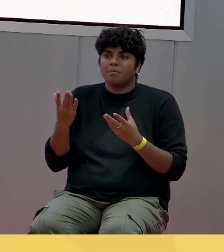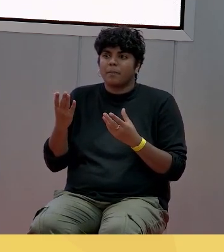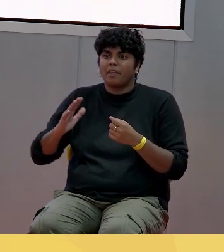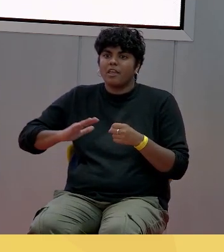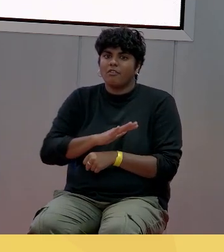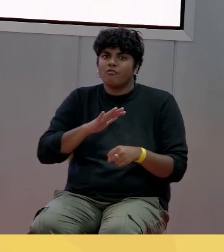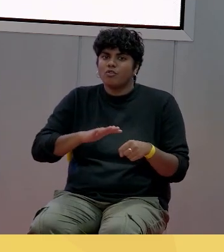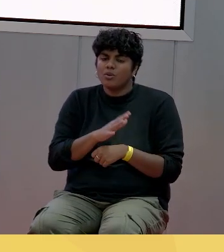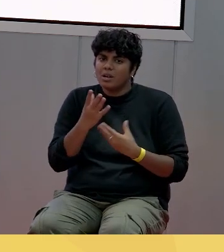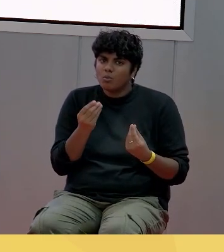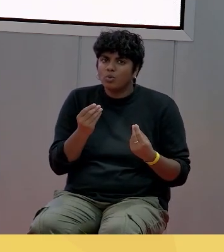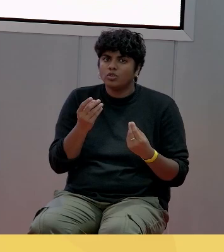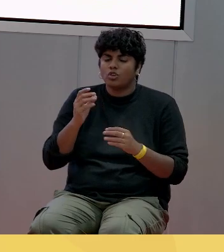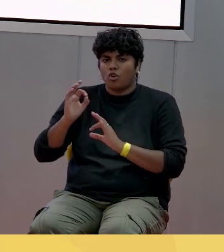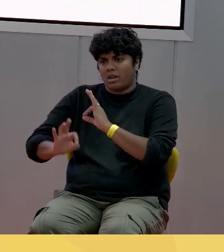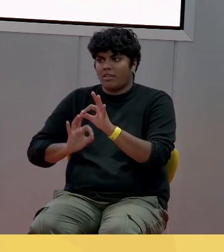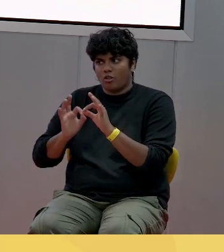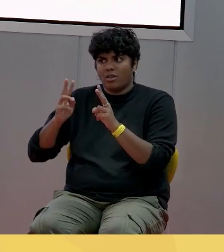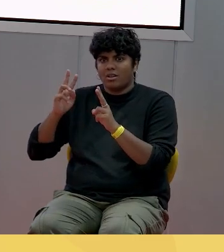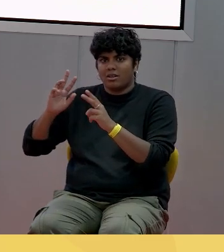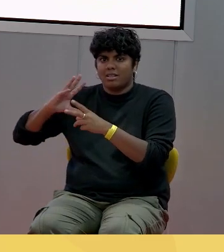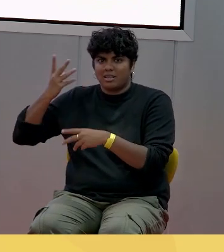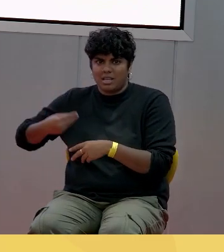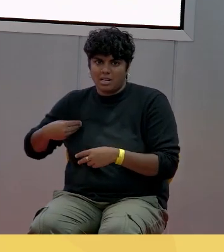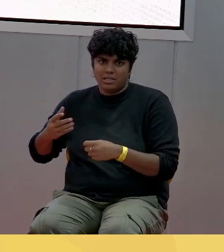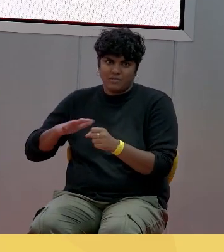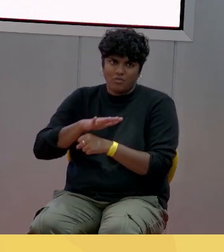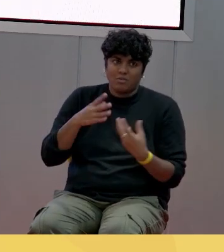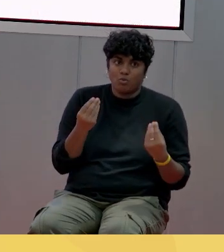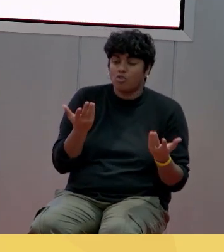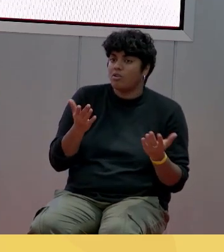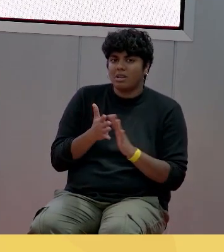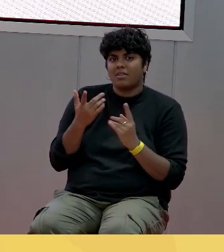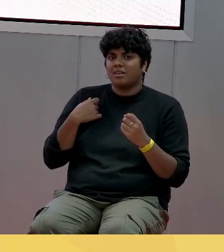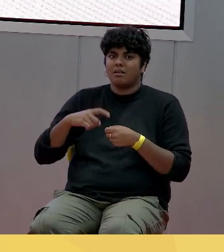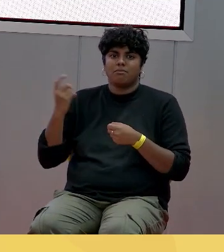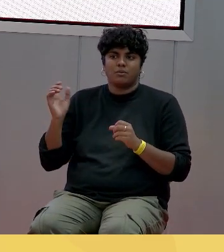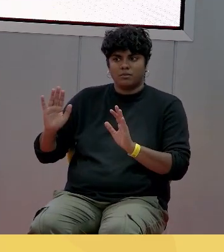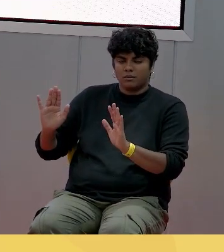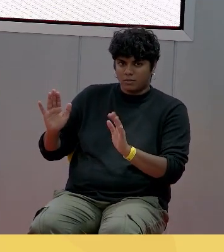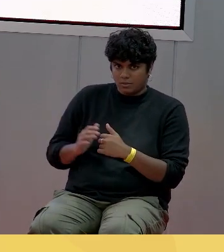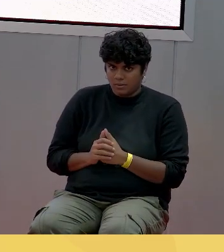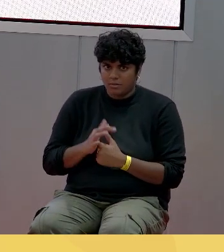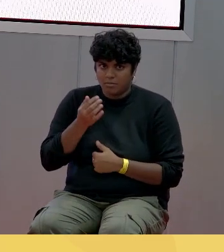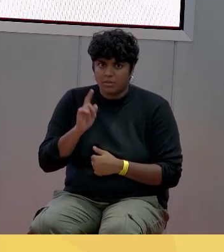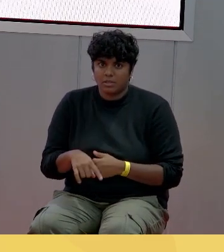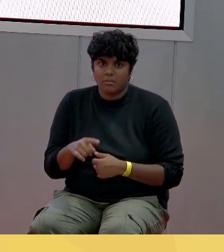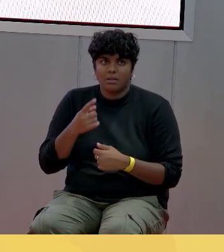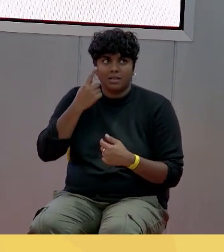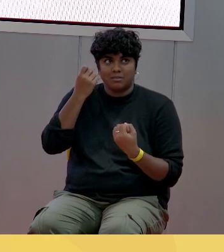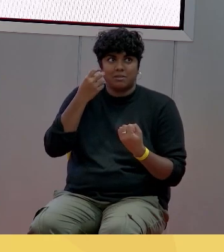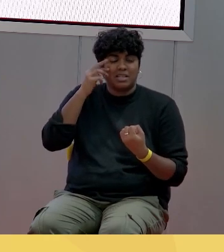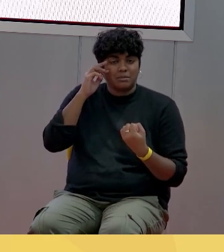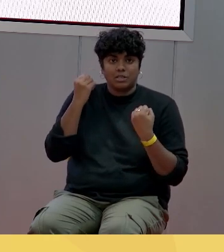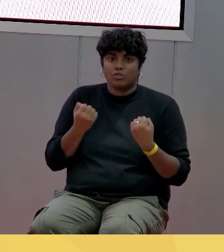de organizaciones como Mermaids, ¿no? Y finalmente, por lo que tengo entendido, sin ser un experto en el tema, la metodología de la revisión sistemática es